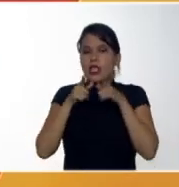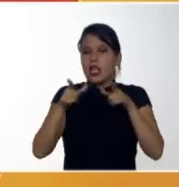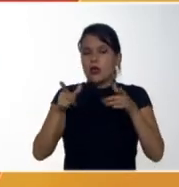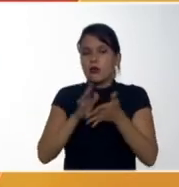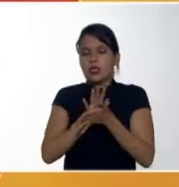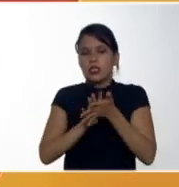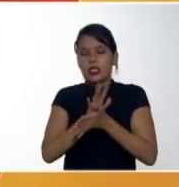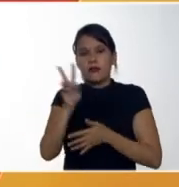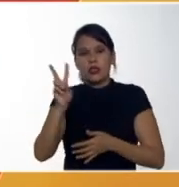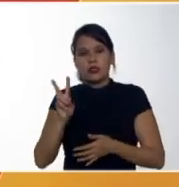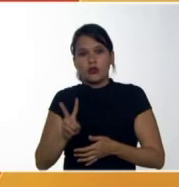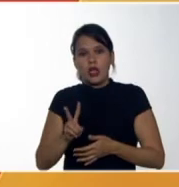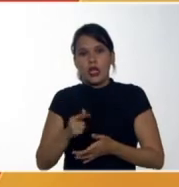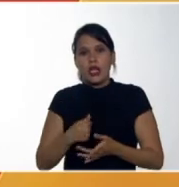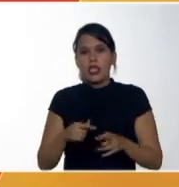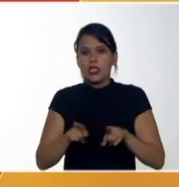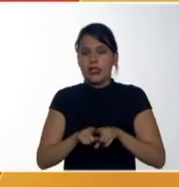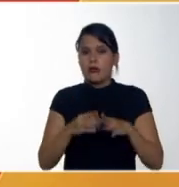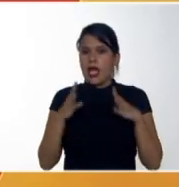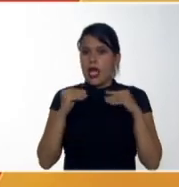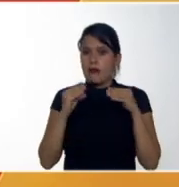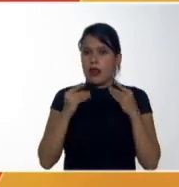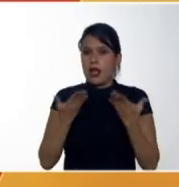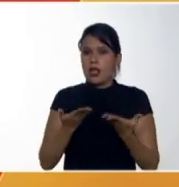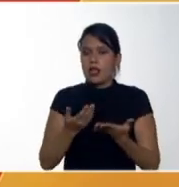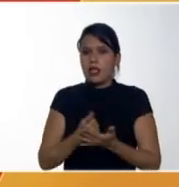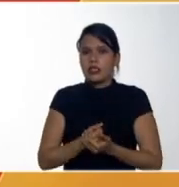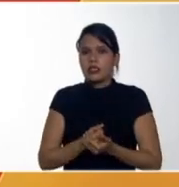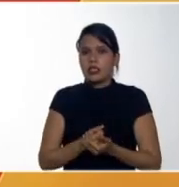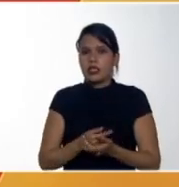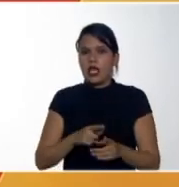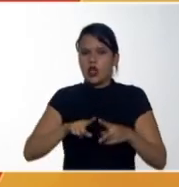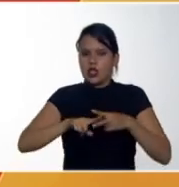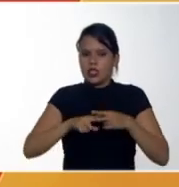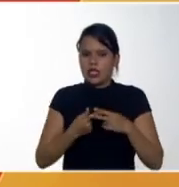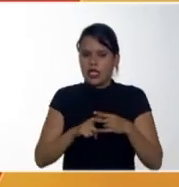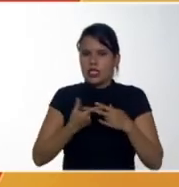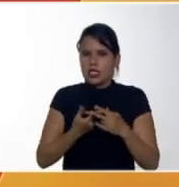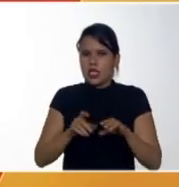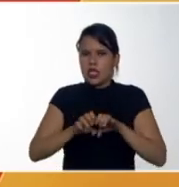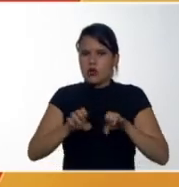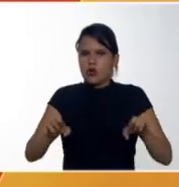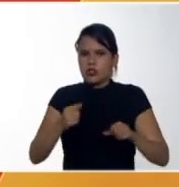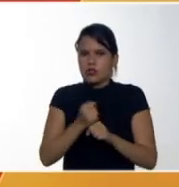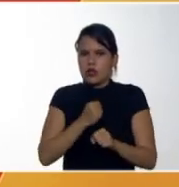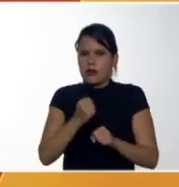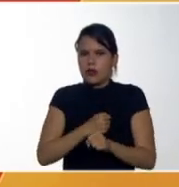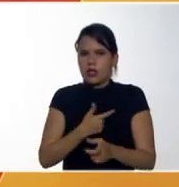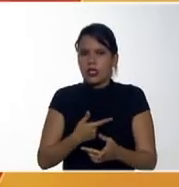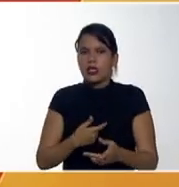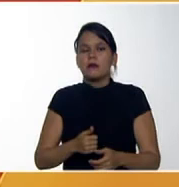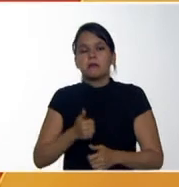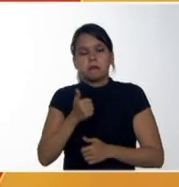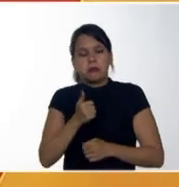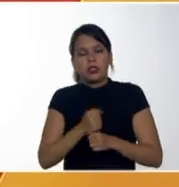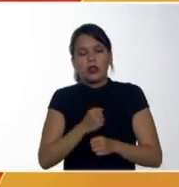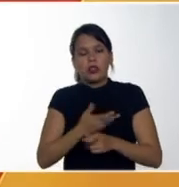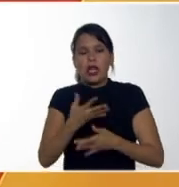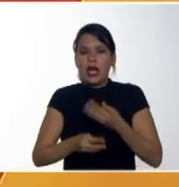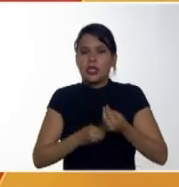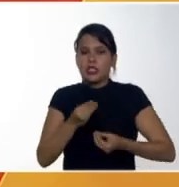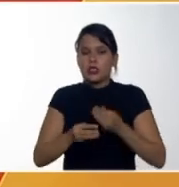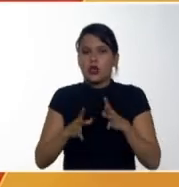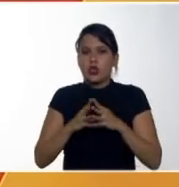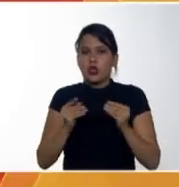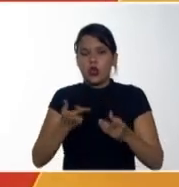señas venezolana y además hablar acerca de los talleres de educación laboral que tan buen trabajo están realizando en